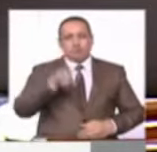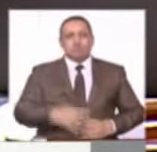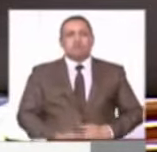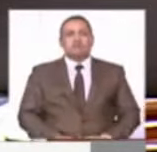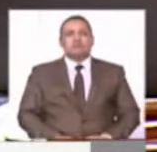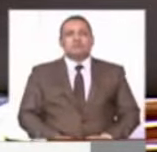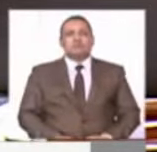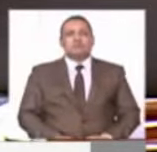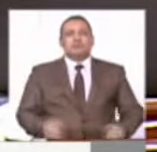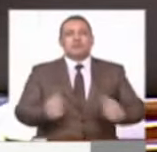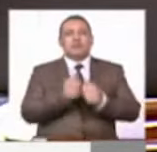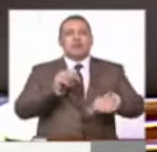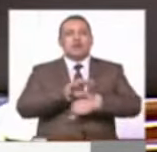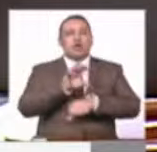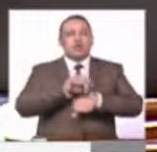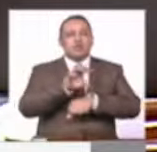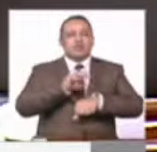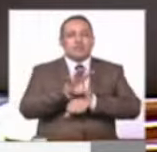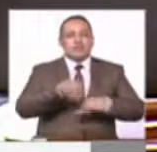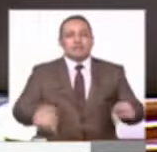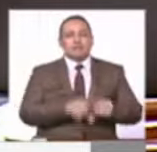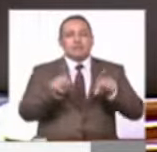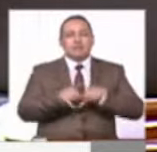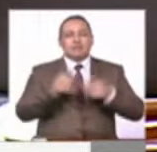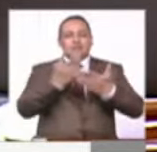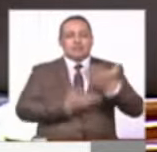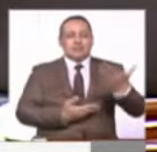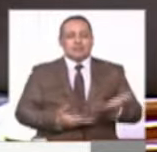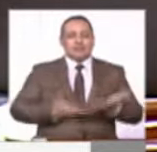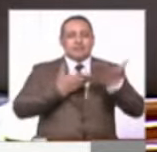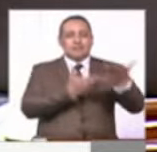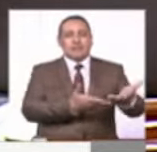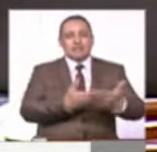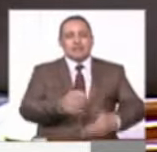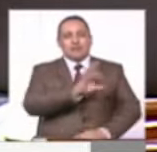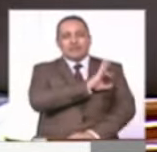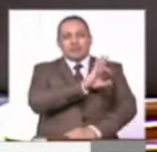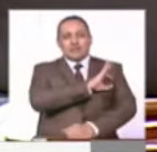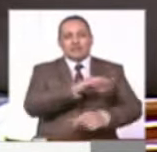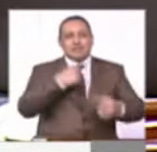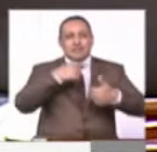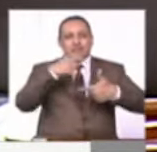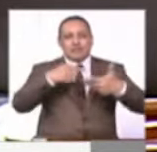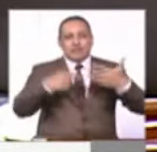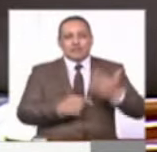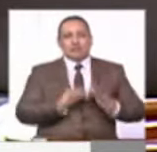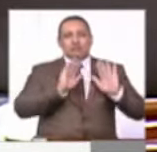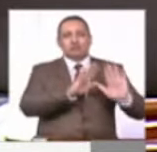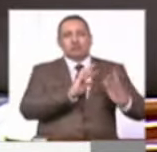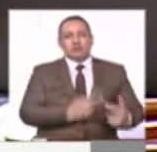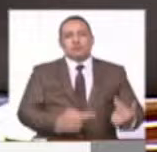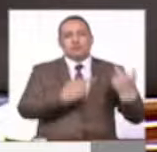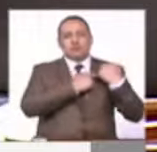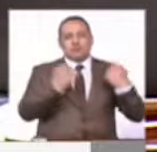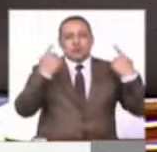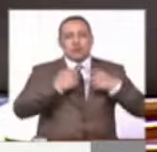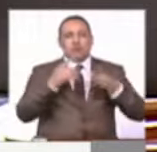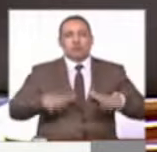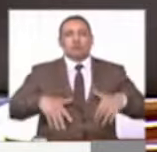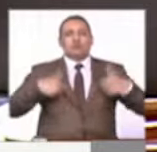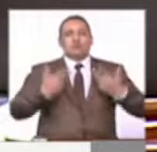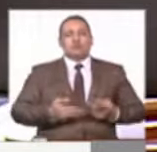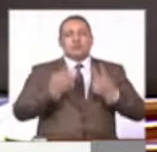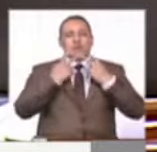Estado recomendar se remita al ministerio público para los fines de su competencia la posible